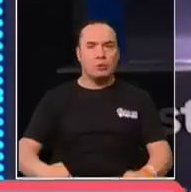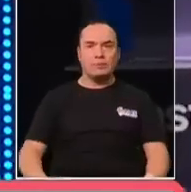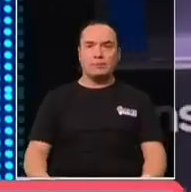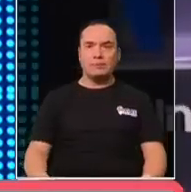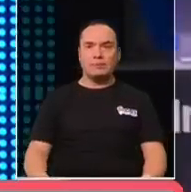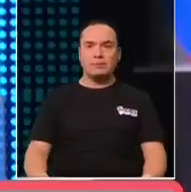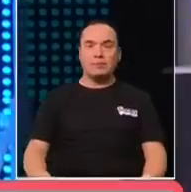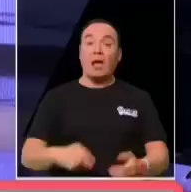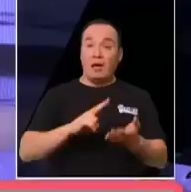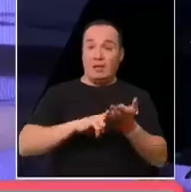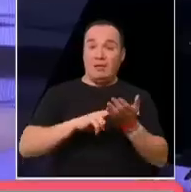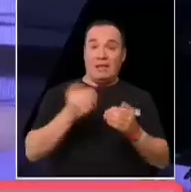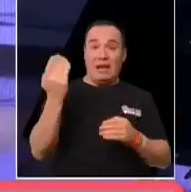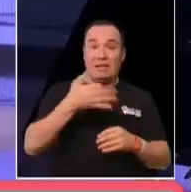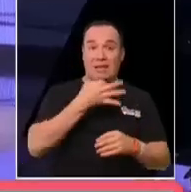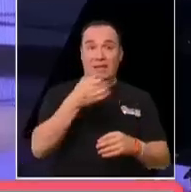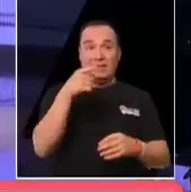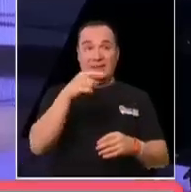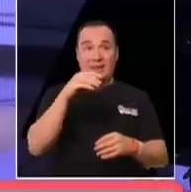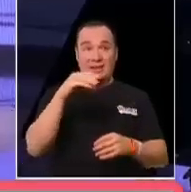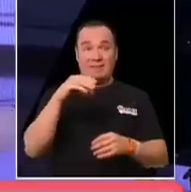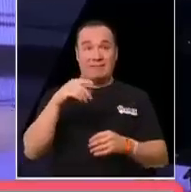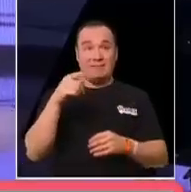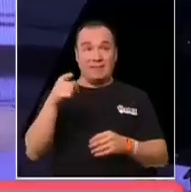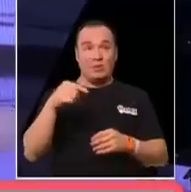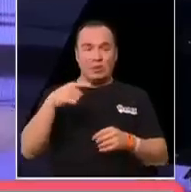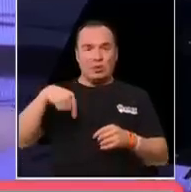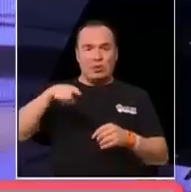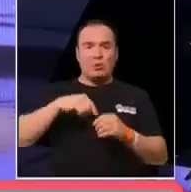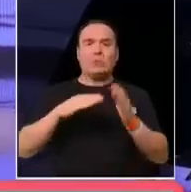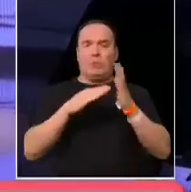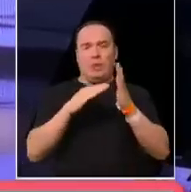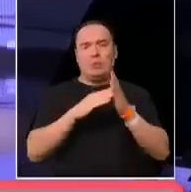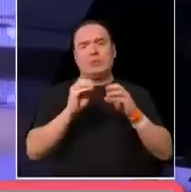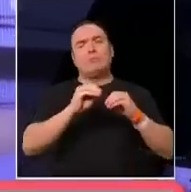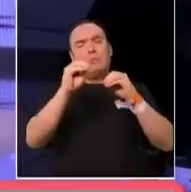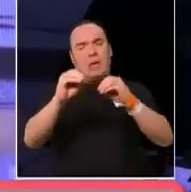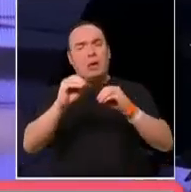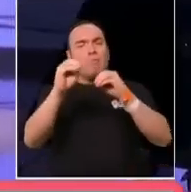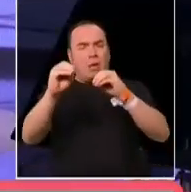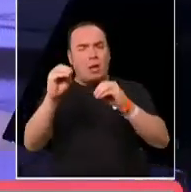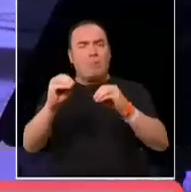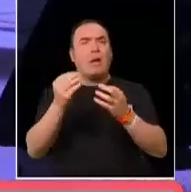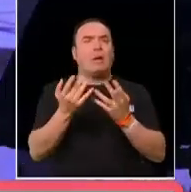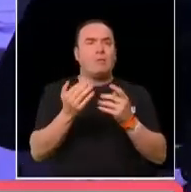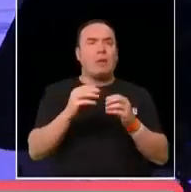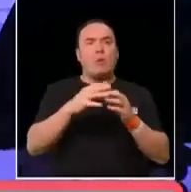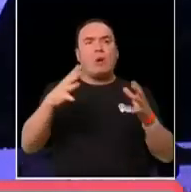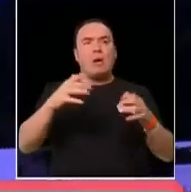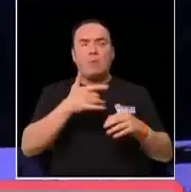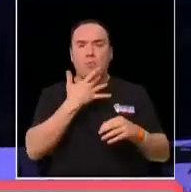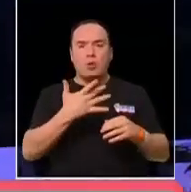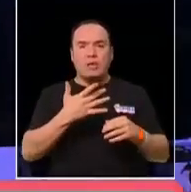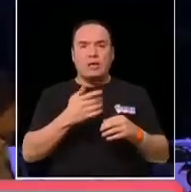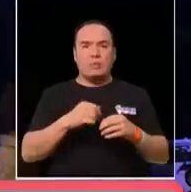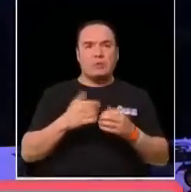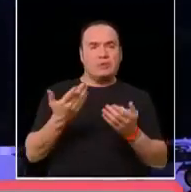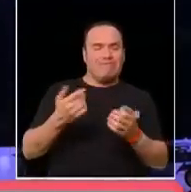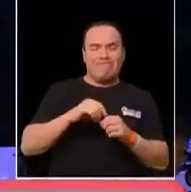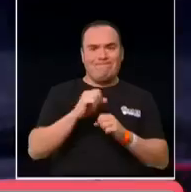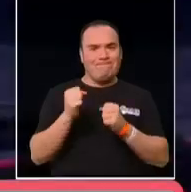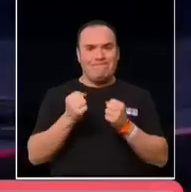Bueno, la verdad es que como decía Karina, nos pospusimos mucho, esperamos harto, porque nos concentramos en las cosas, ¿ya?